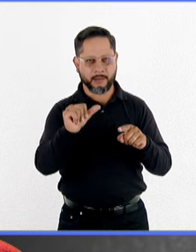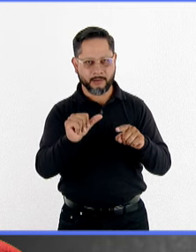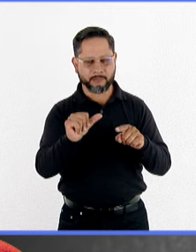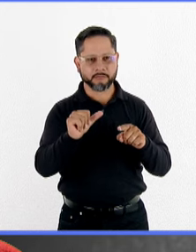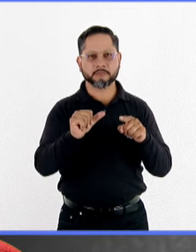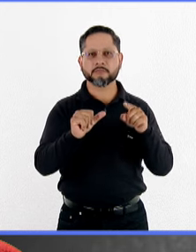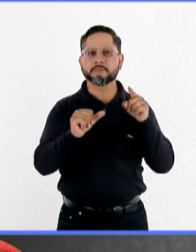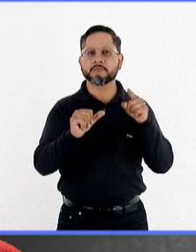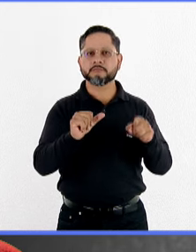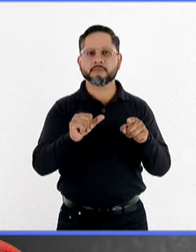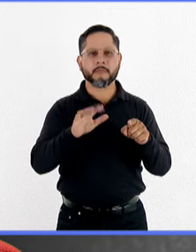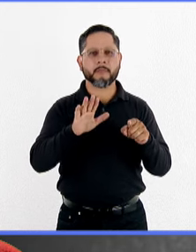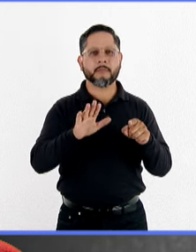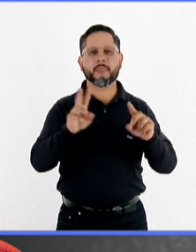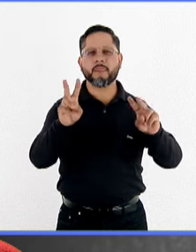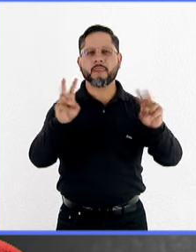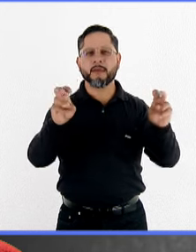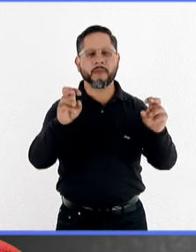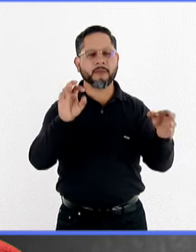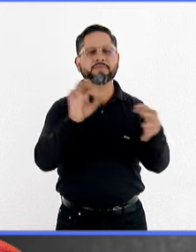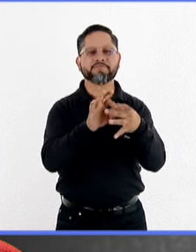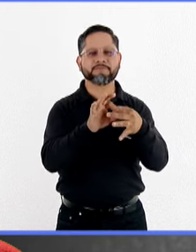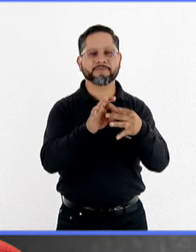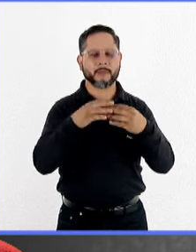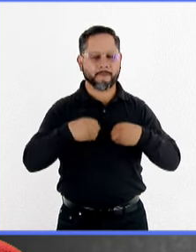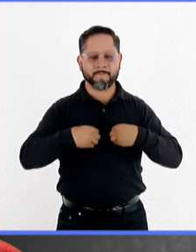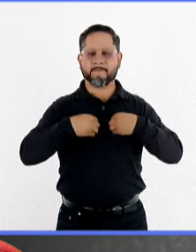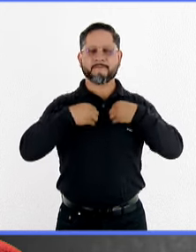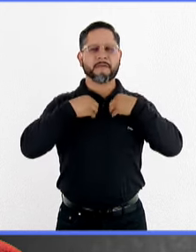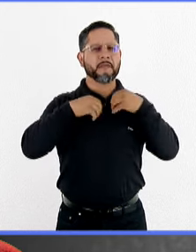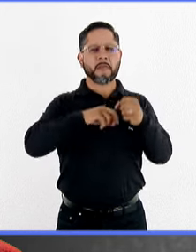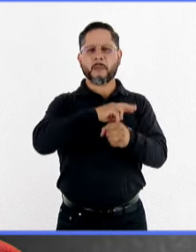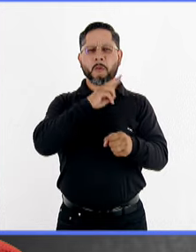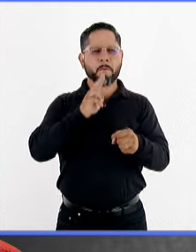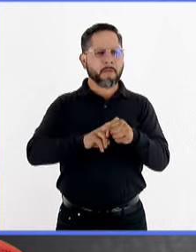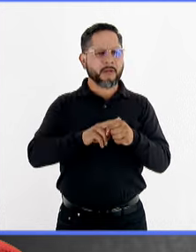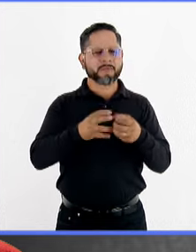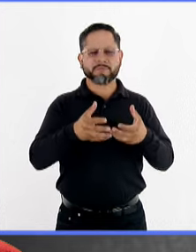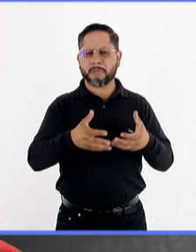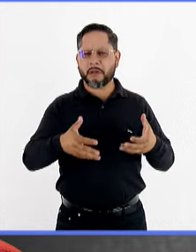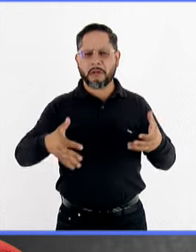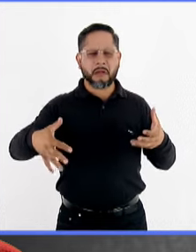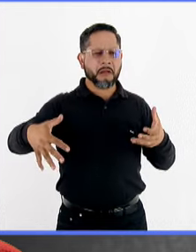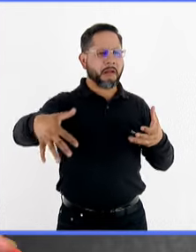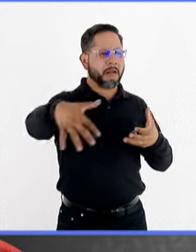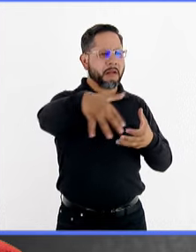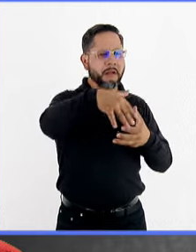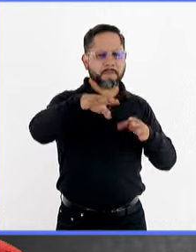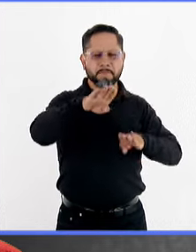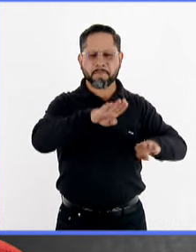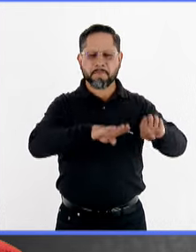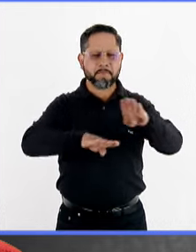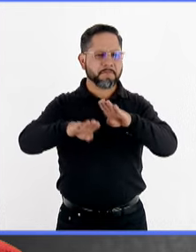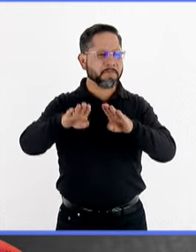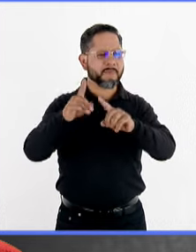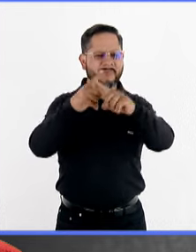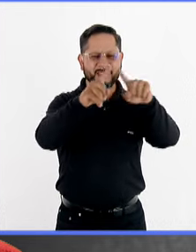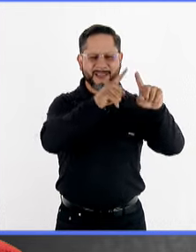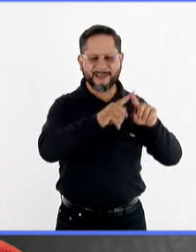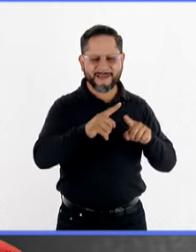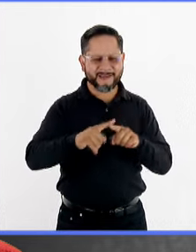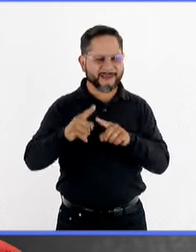llamada La vida cotidiana, la importancia de la agrobiodiversidad en la vida cotidiana, ¿no?